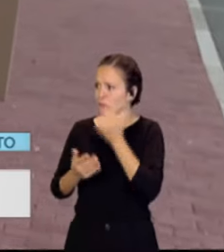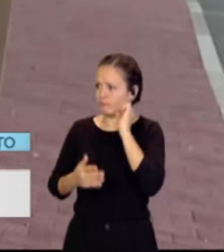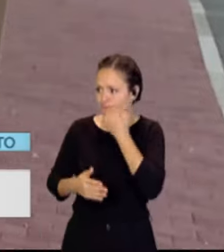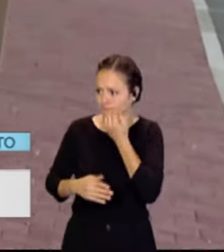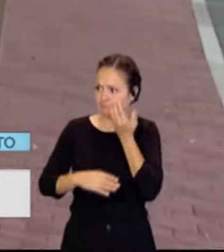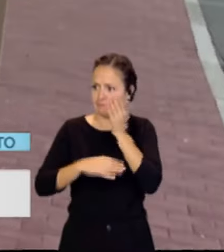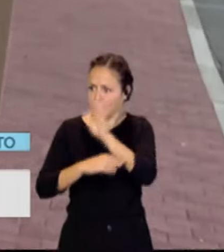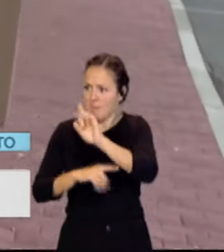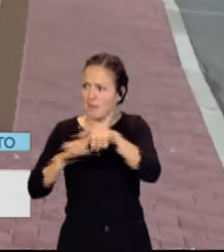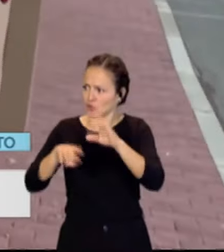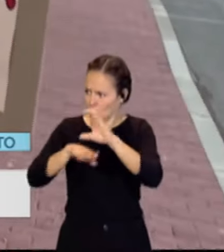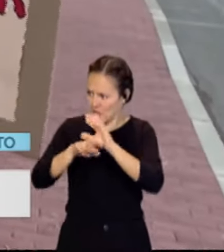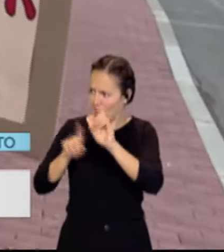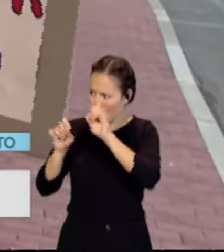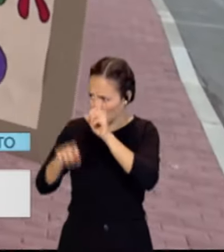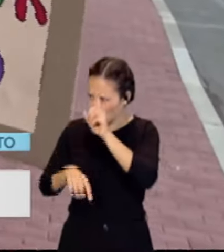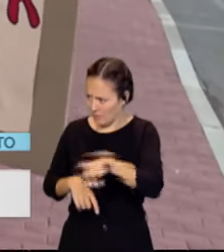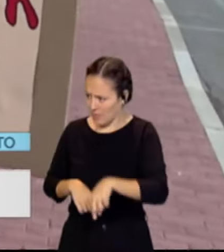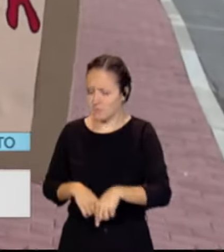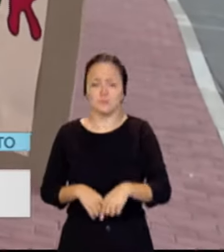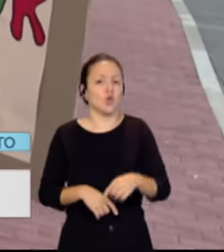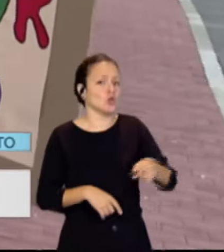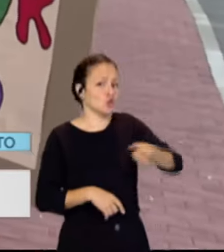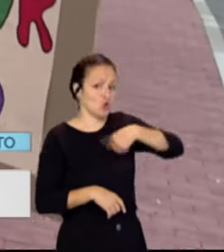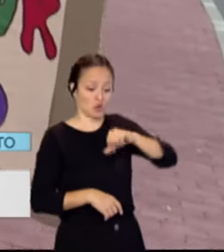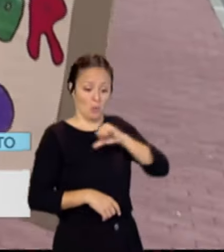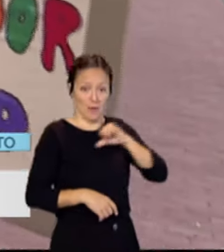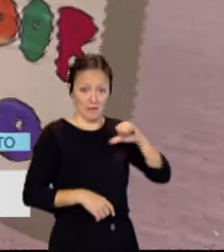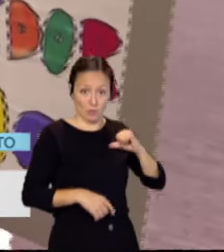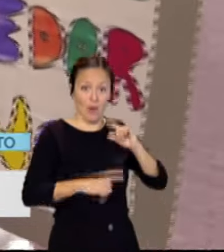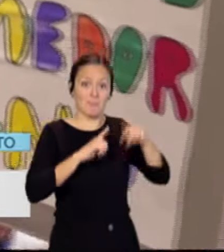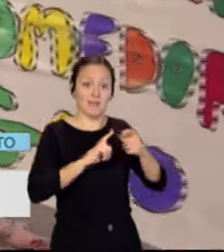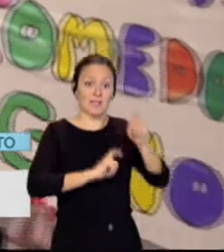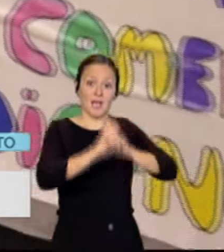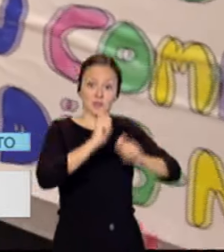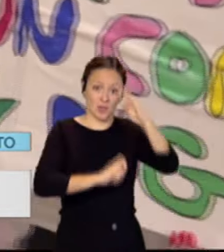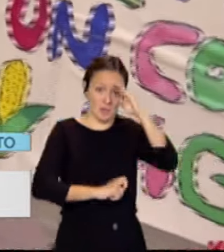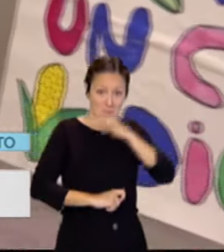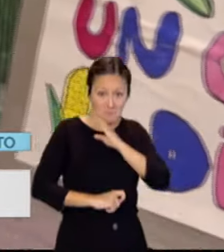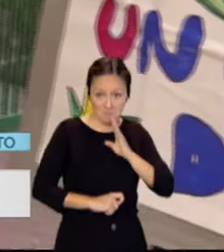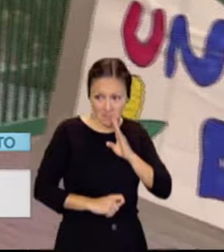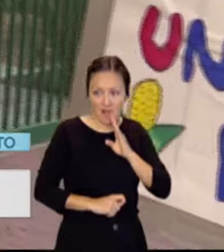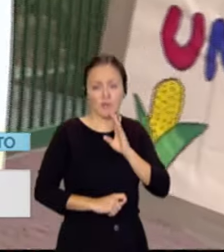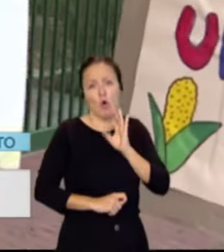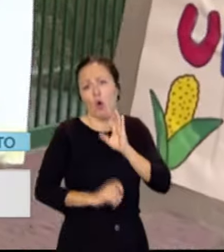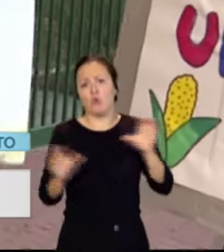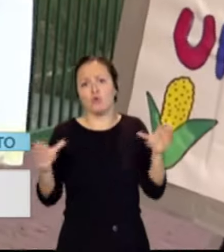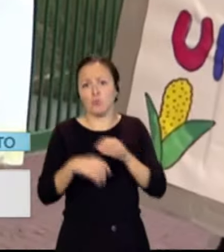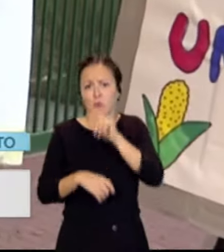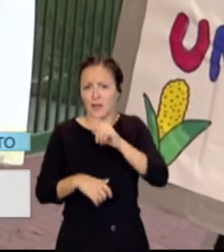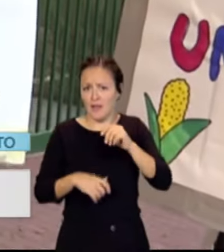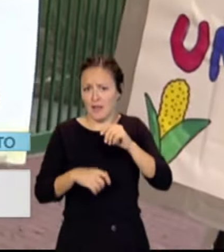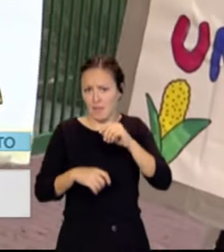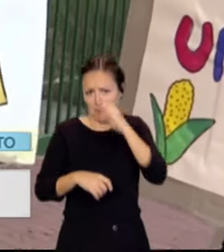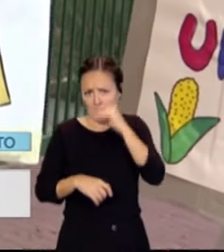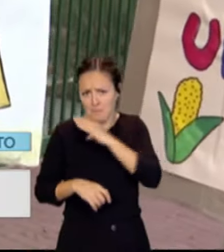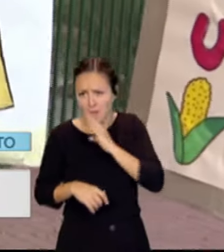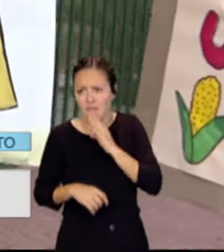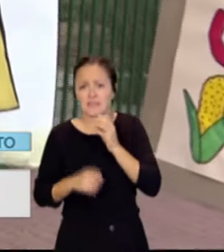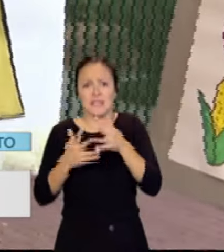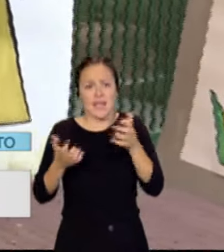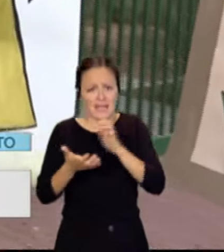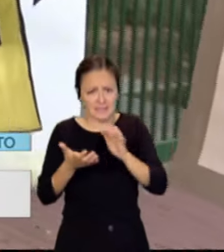Educación nosotros por nuestro lado tanto a nivel particular como la asociación de padres como como grupos de padres hemos presentado escritos tanto en la